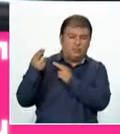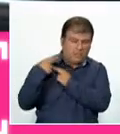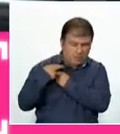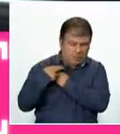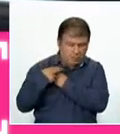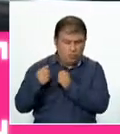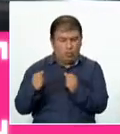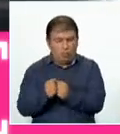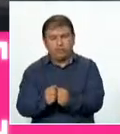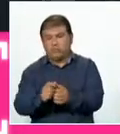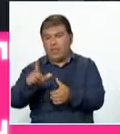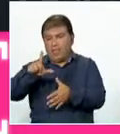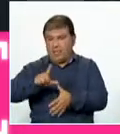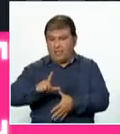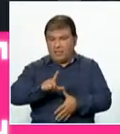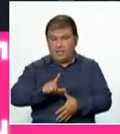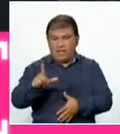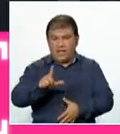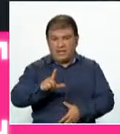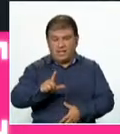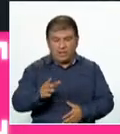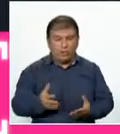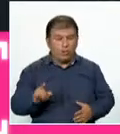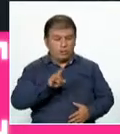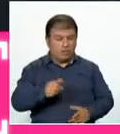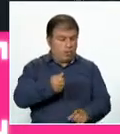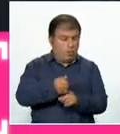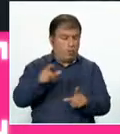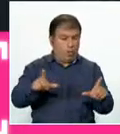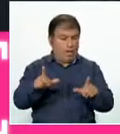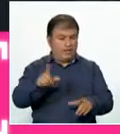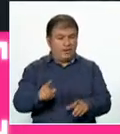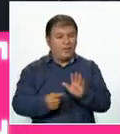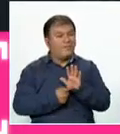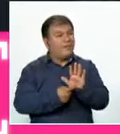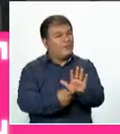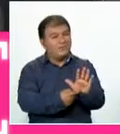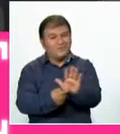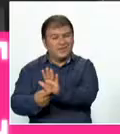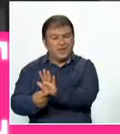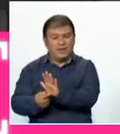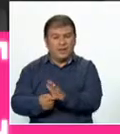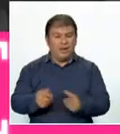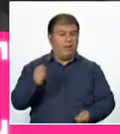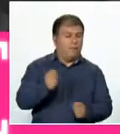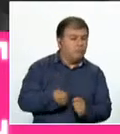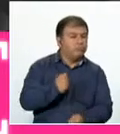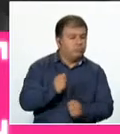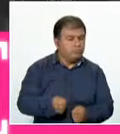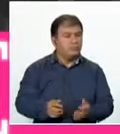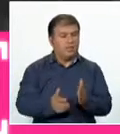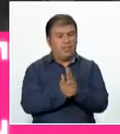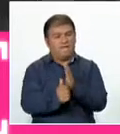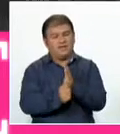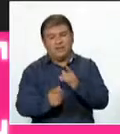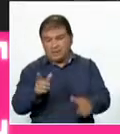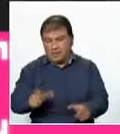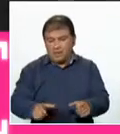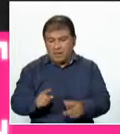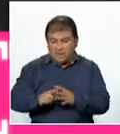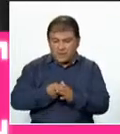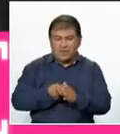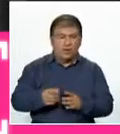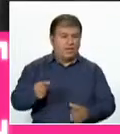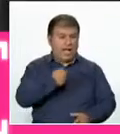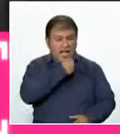junto con Latina. Utilizamos el propio canal como vitrina. Las bandas, los artistas, empezaron a